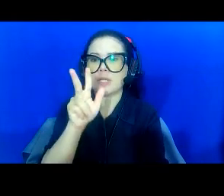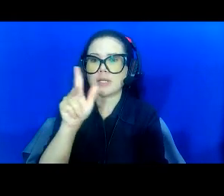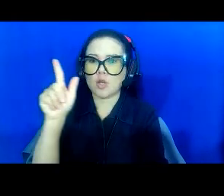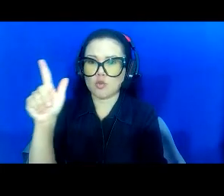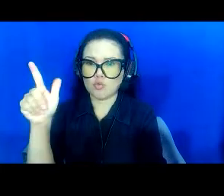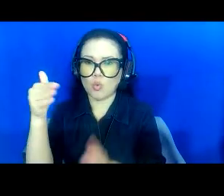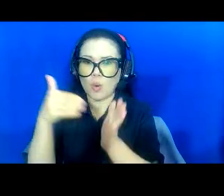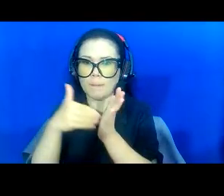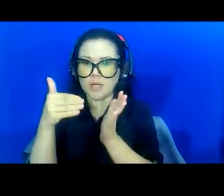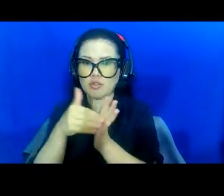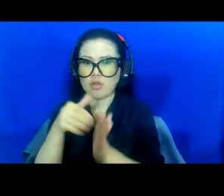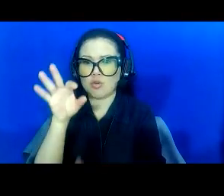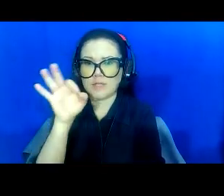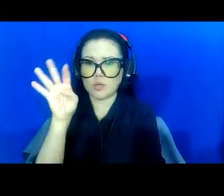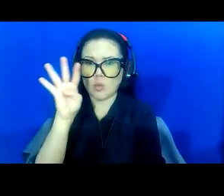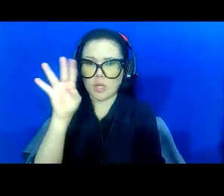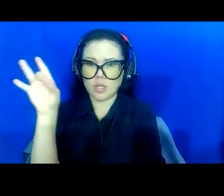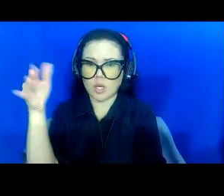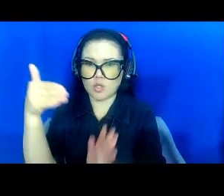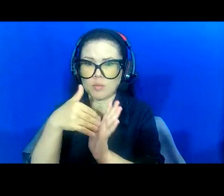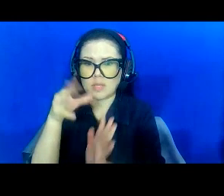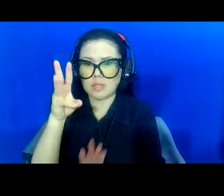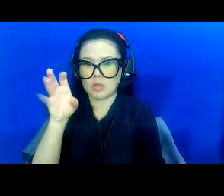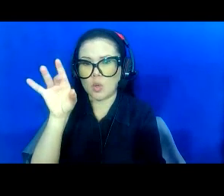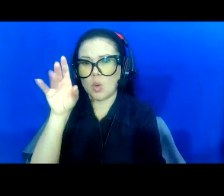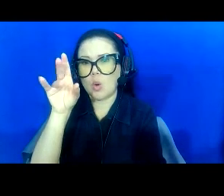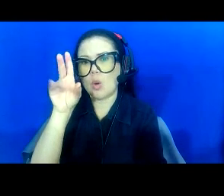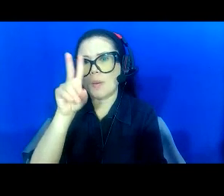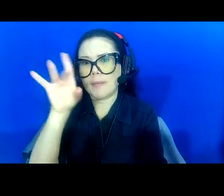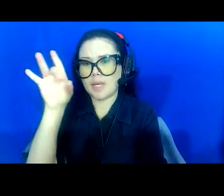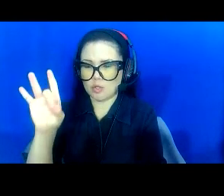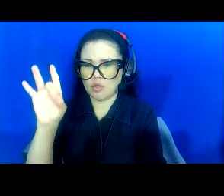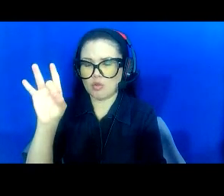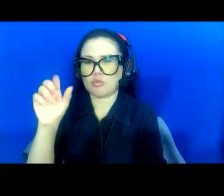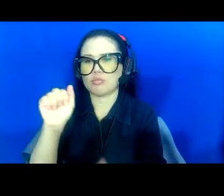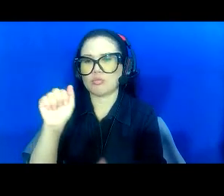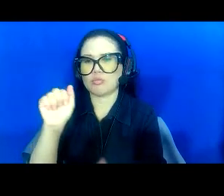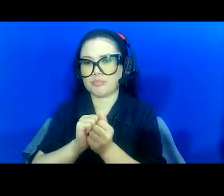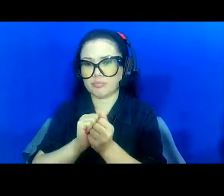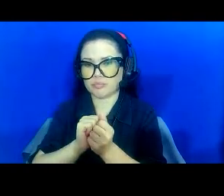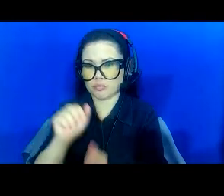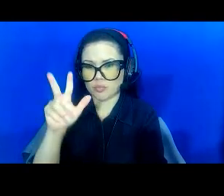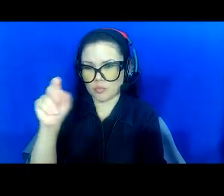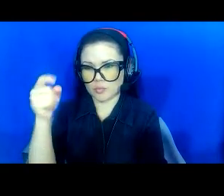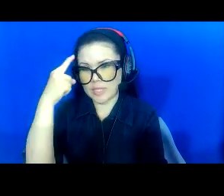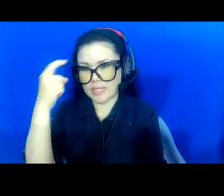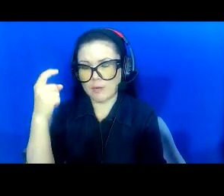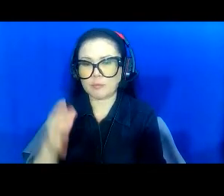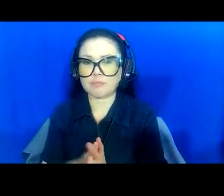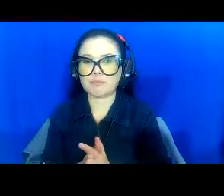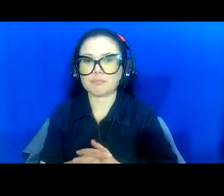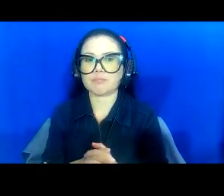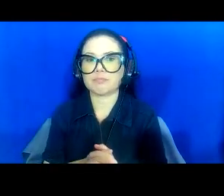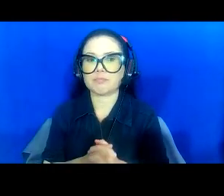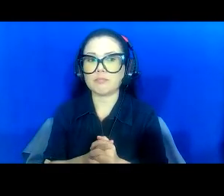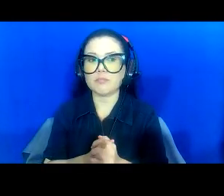31.948.628,30. Si recuerdan, eran alrededor de 24 millones para propuestas, pero a eso también se añade los fondos que el